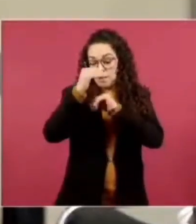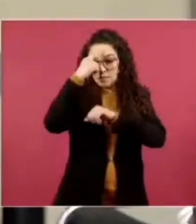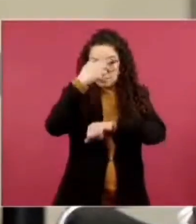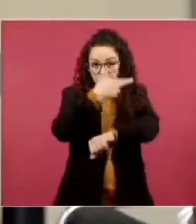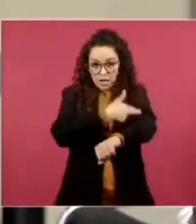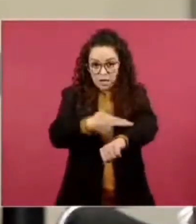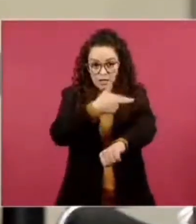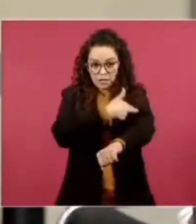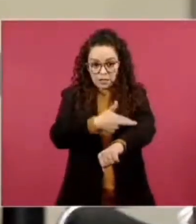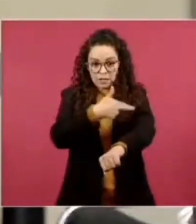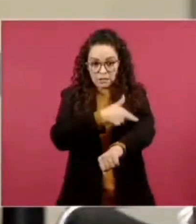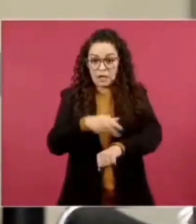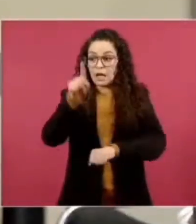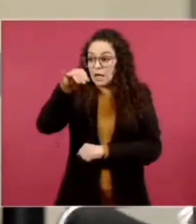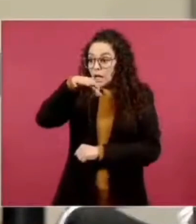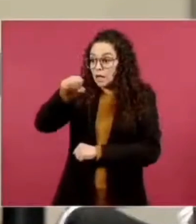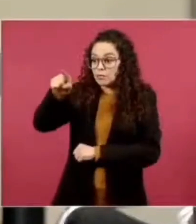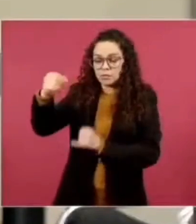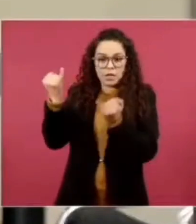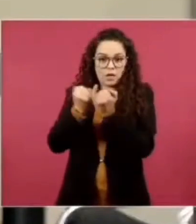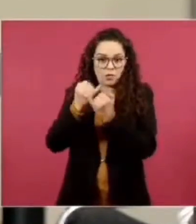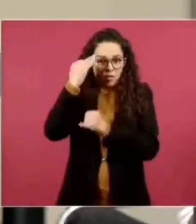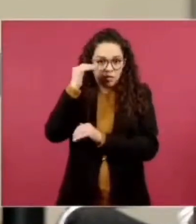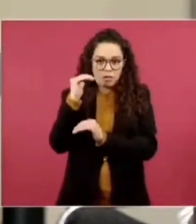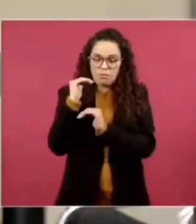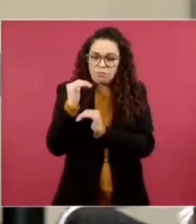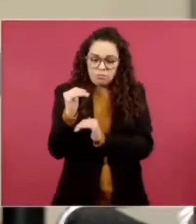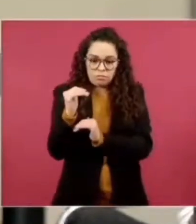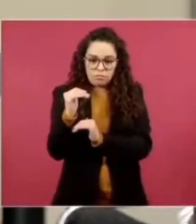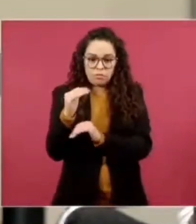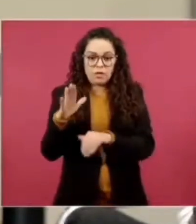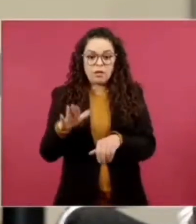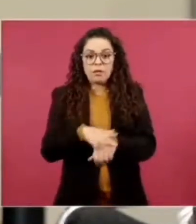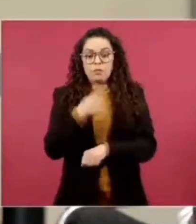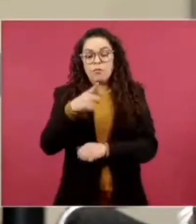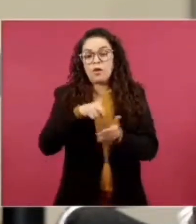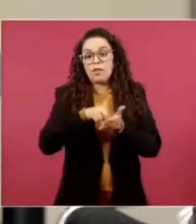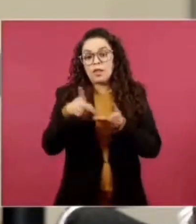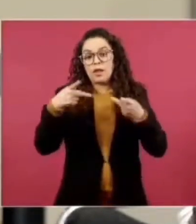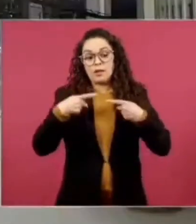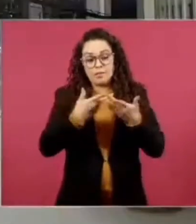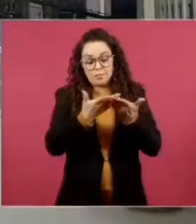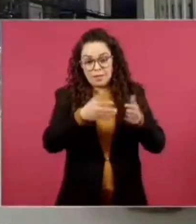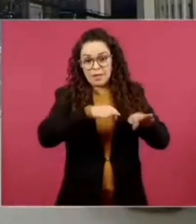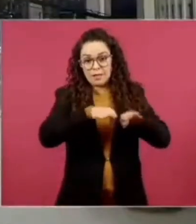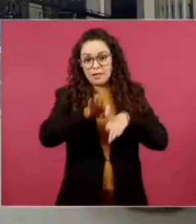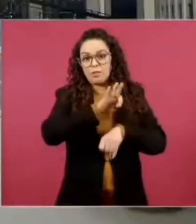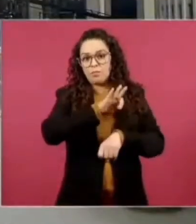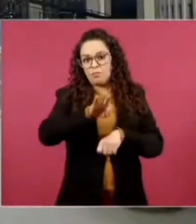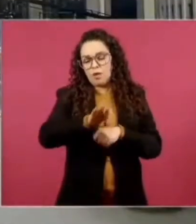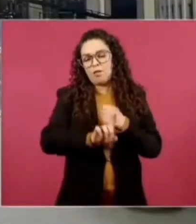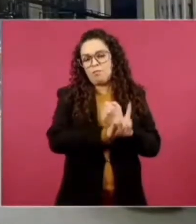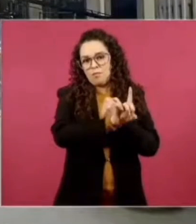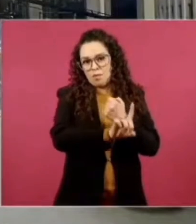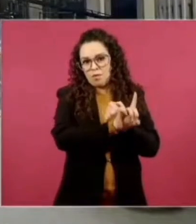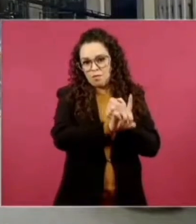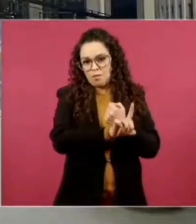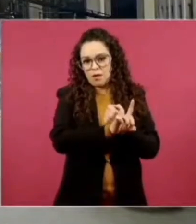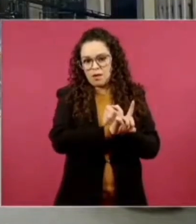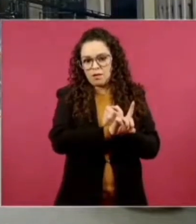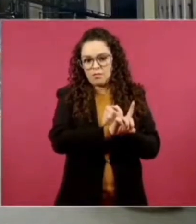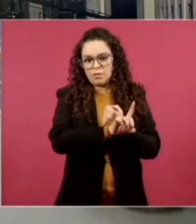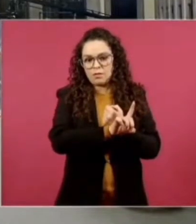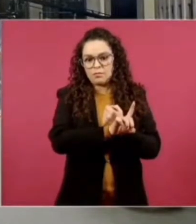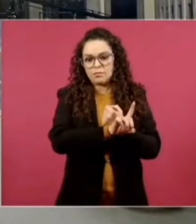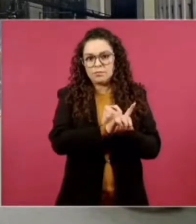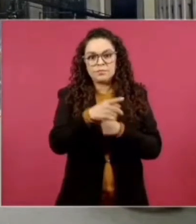haber como un plazo porque pues se perjudica, ¿no?, finalmente los derechos de los trabajadores, esto no ocurrió hasta apenas, o sea, pasó casi